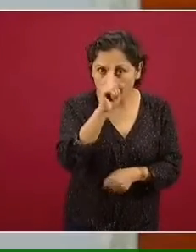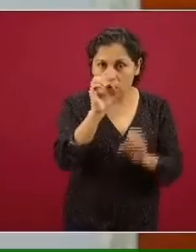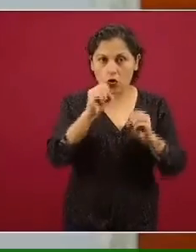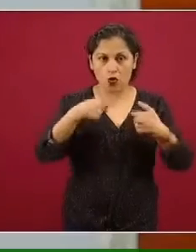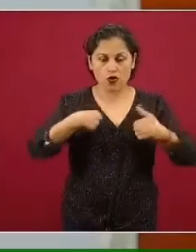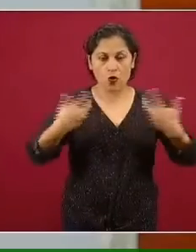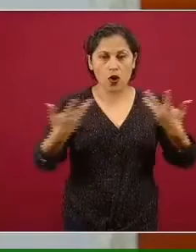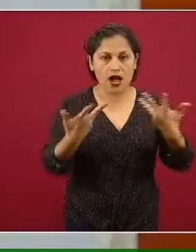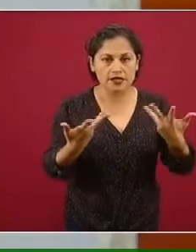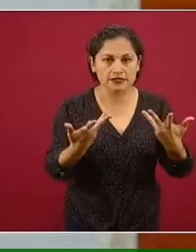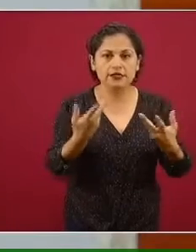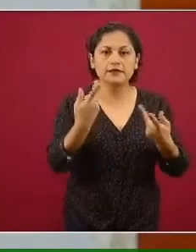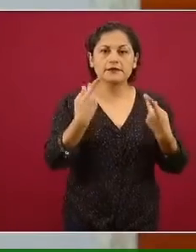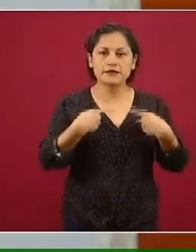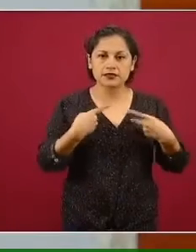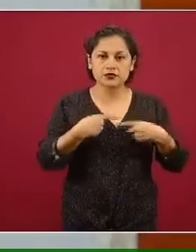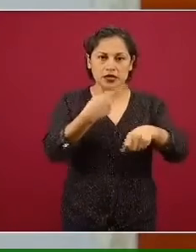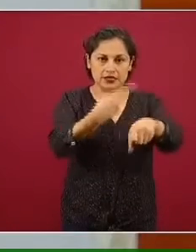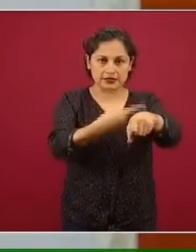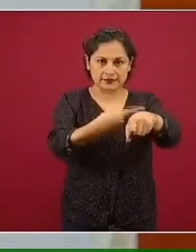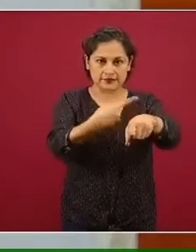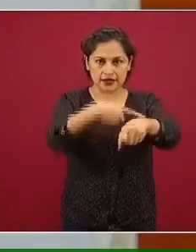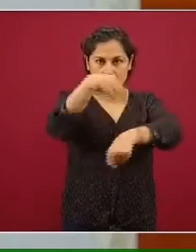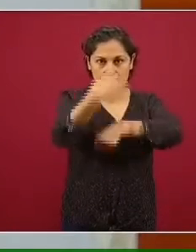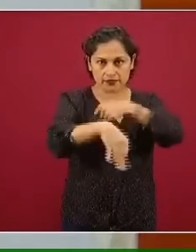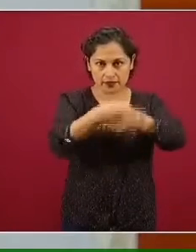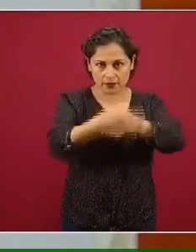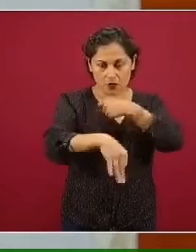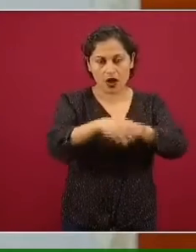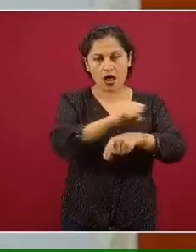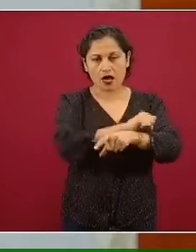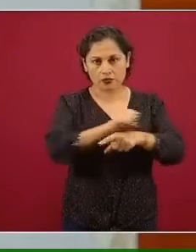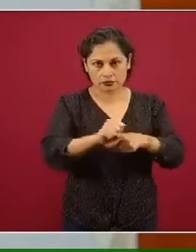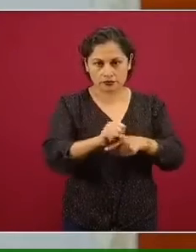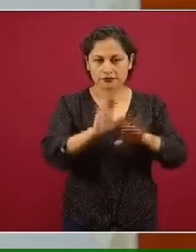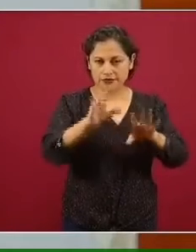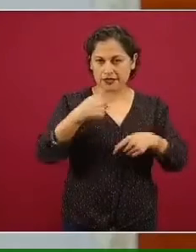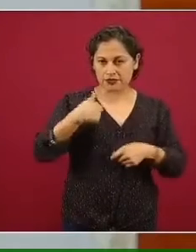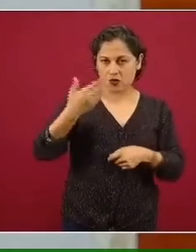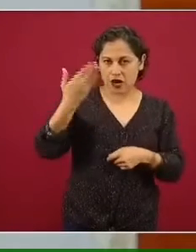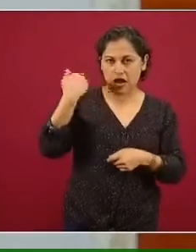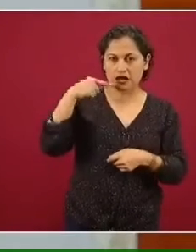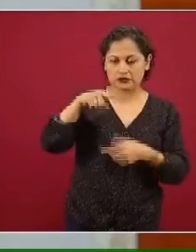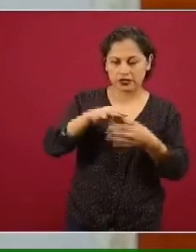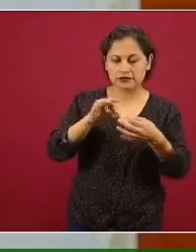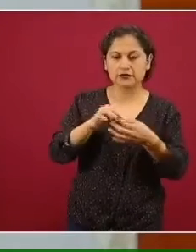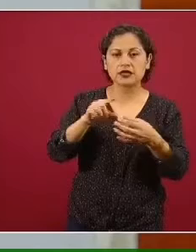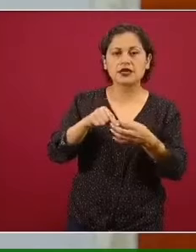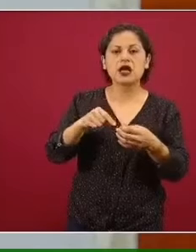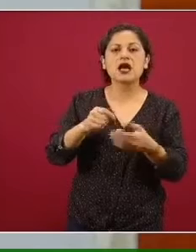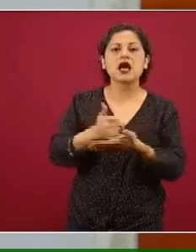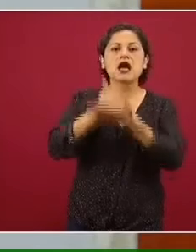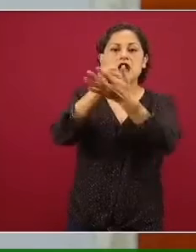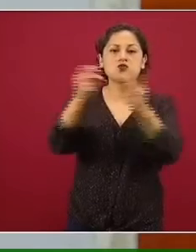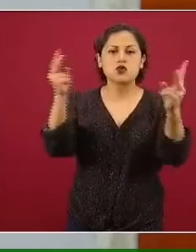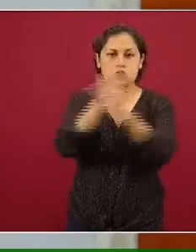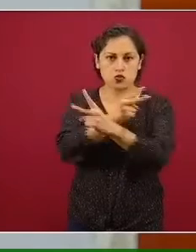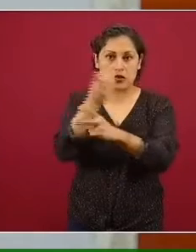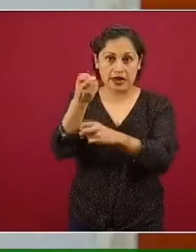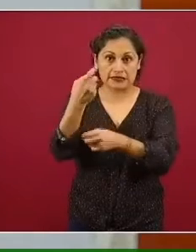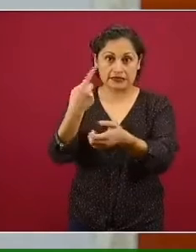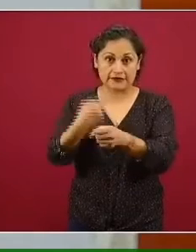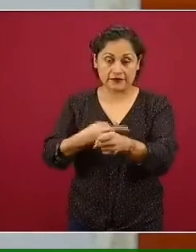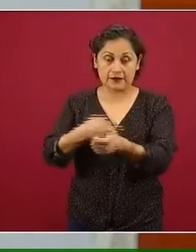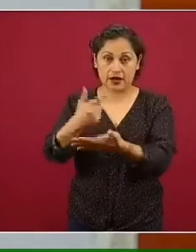casos ambulatorios? Ya les mencioné los pacientes que acuden a atención hospitalaria. En primer lugar, tenemos